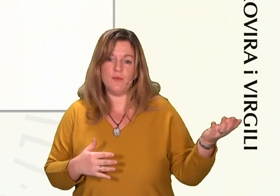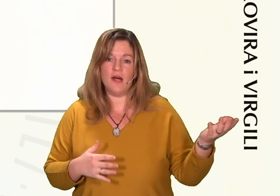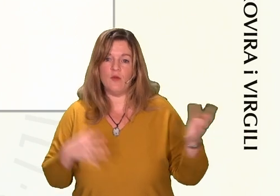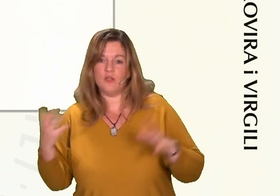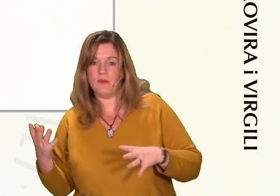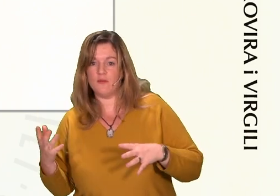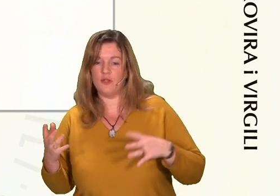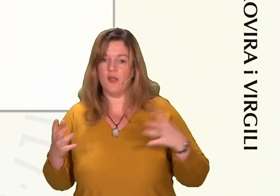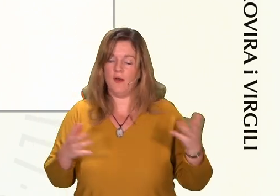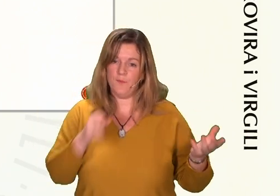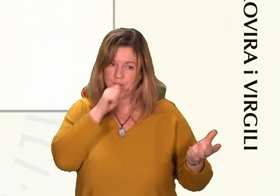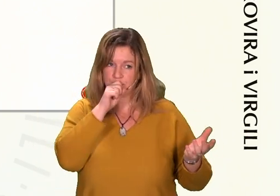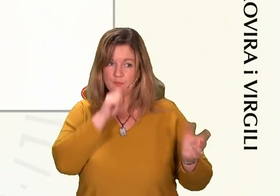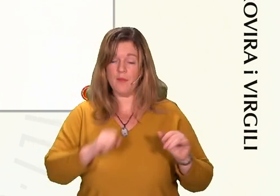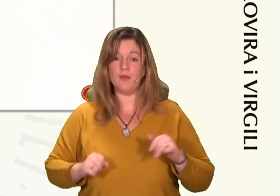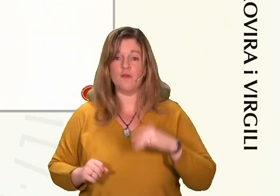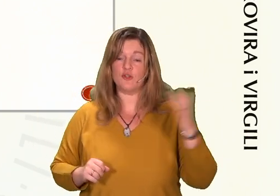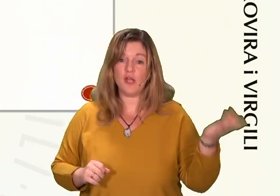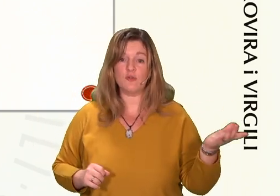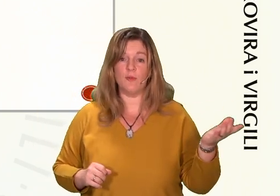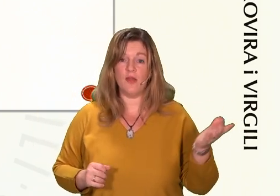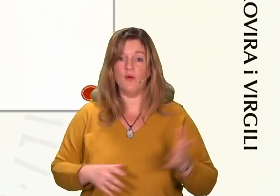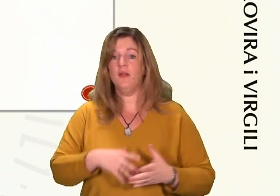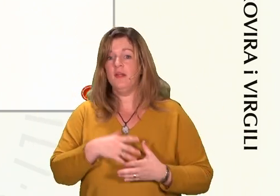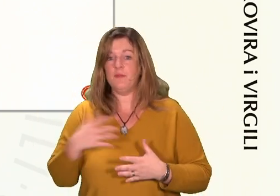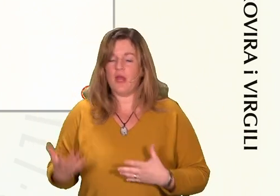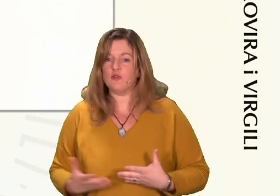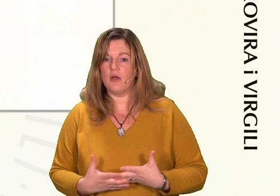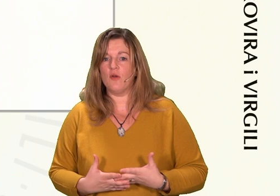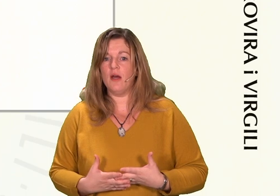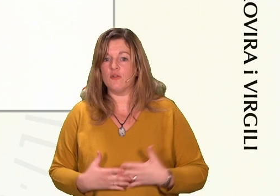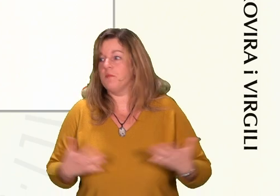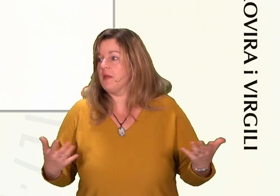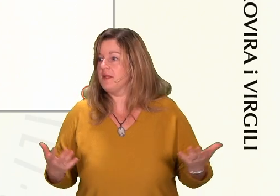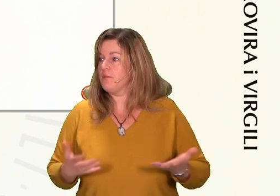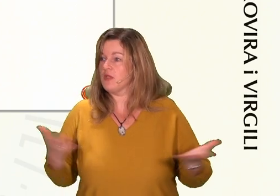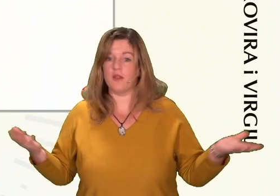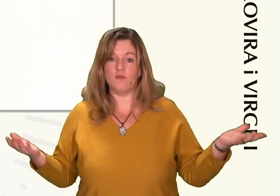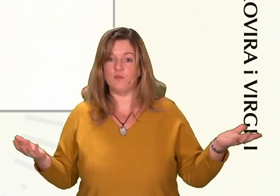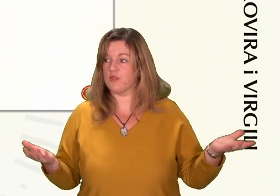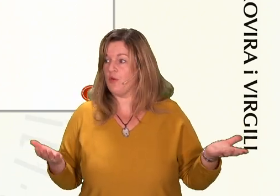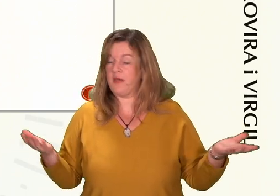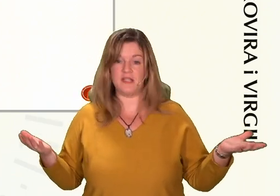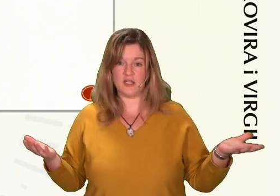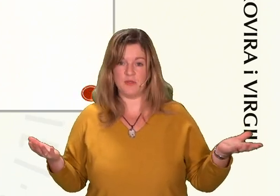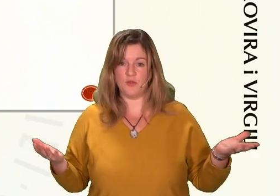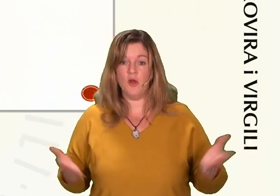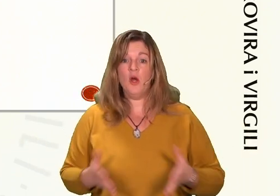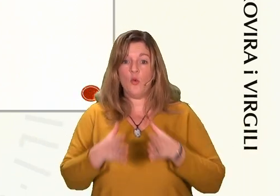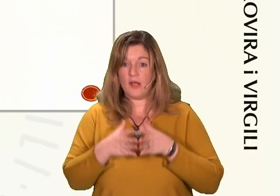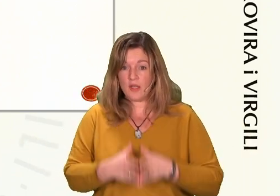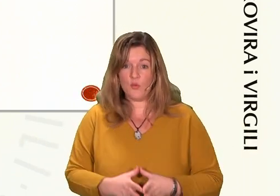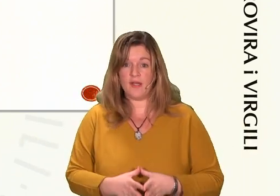podemos trabajar algún tema de los que no... de los que no hayamos hablado y podamos mejorar, o simplemente pues decirnos pues qué opináis al